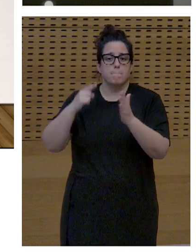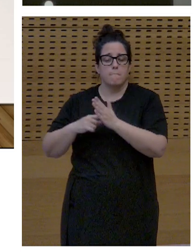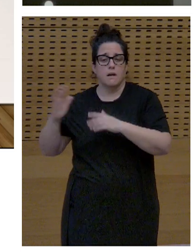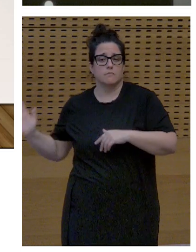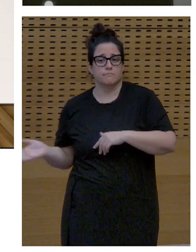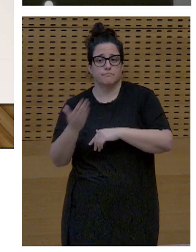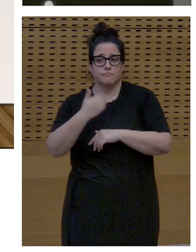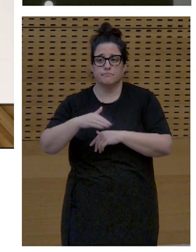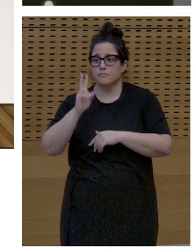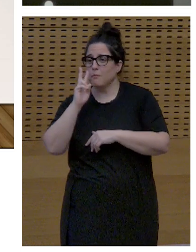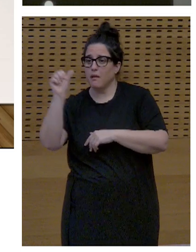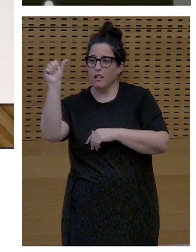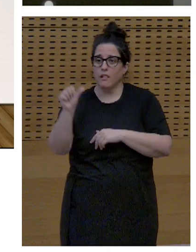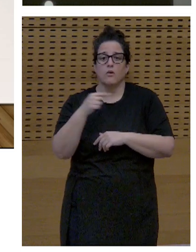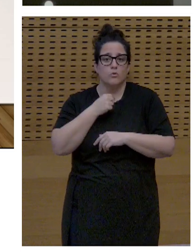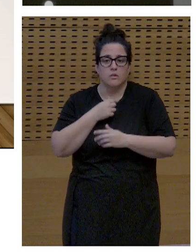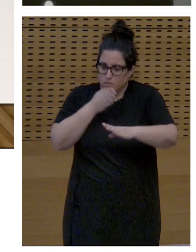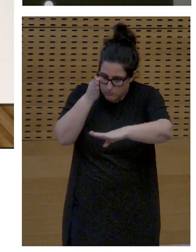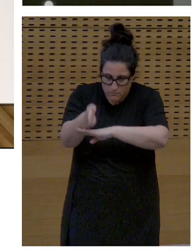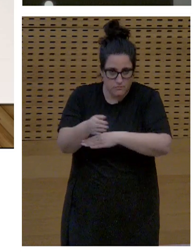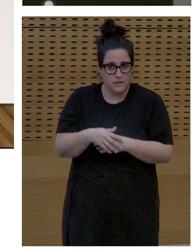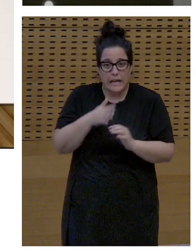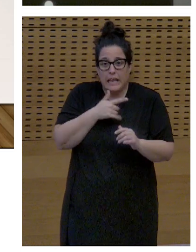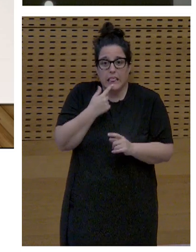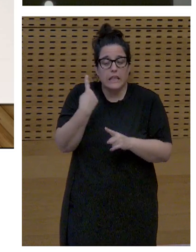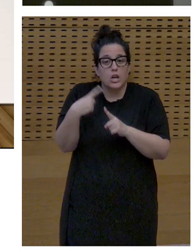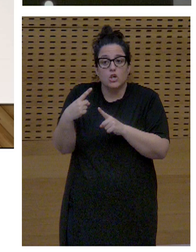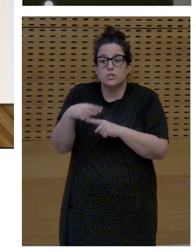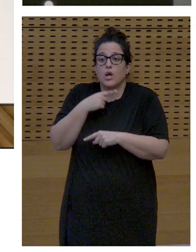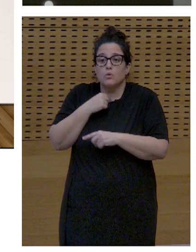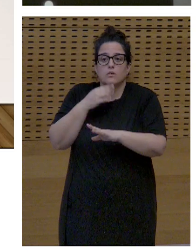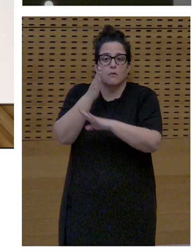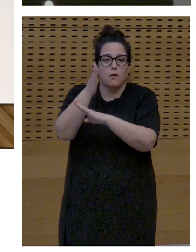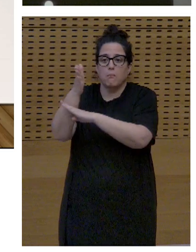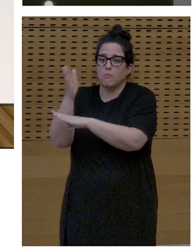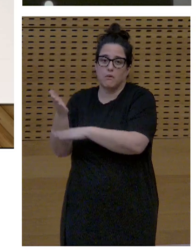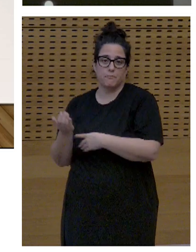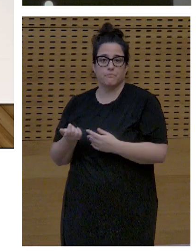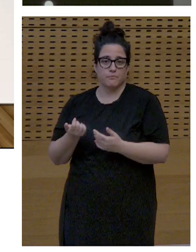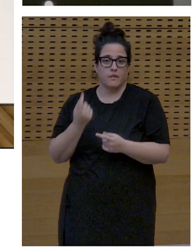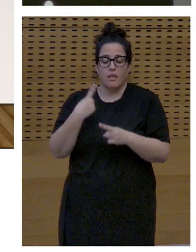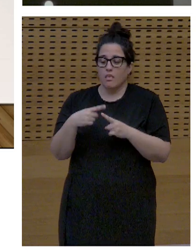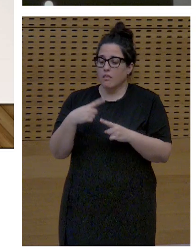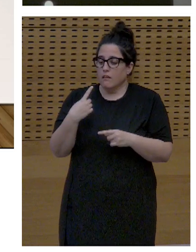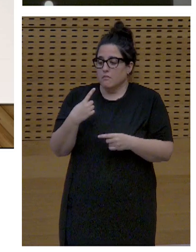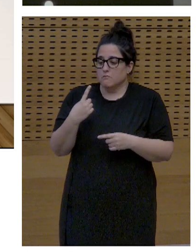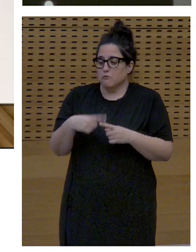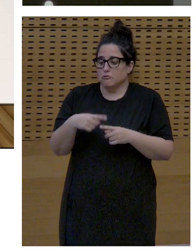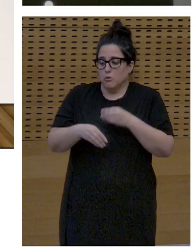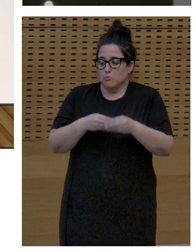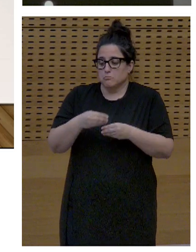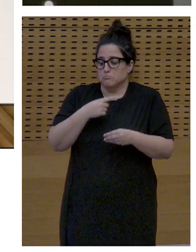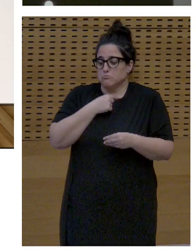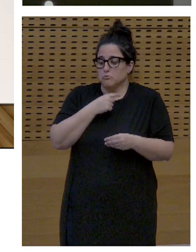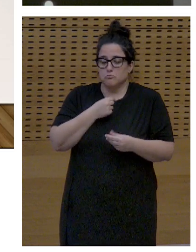O sea, darse el gusto de seguir haciendo, en la medida de lo posible, las cosas que nos gusten. Y a veces habrá que